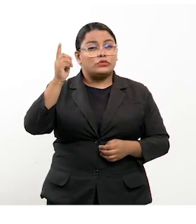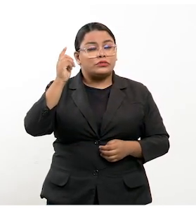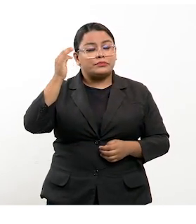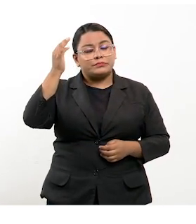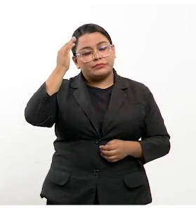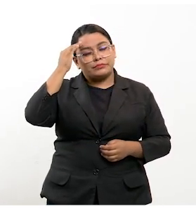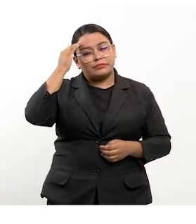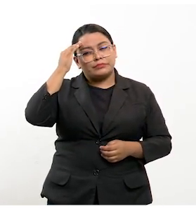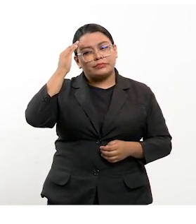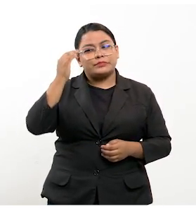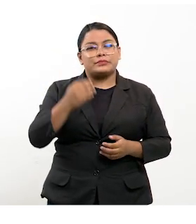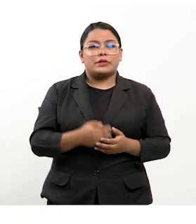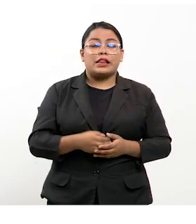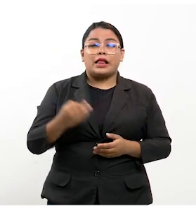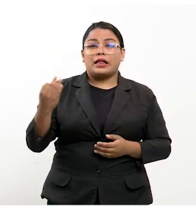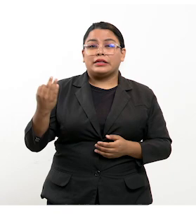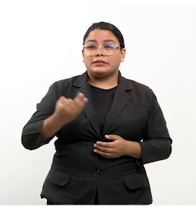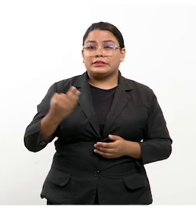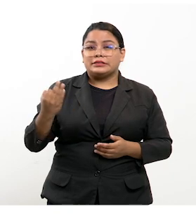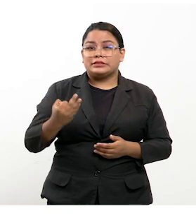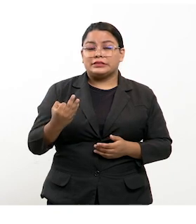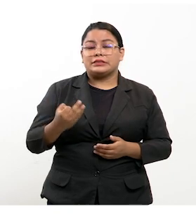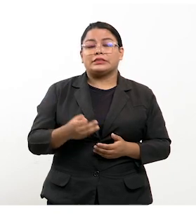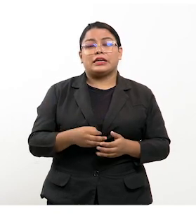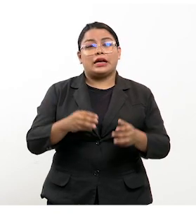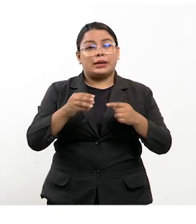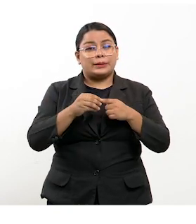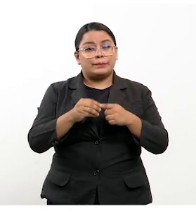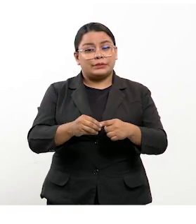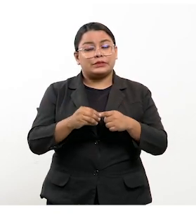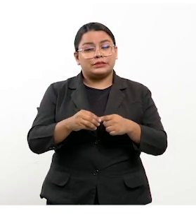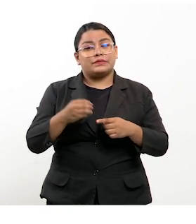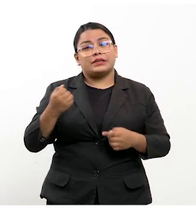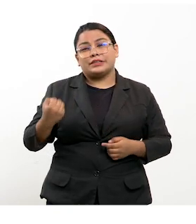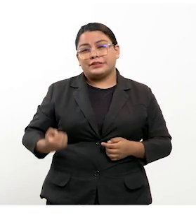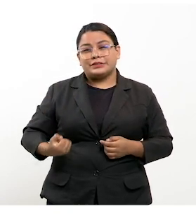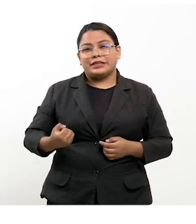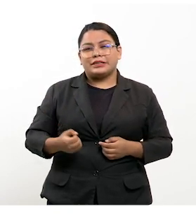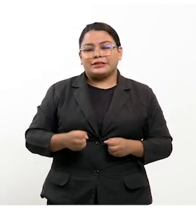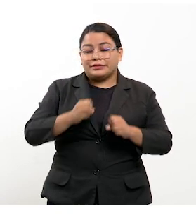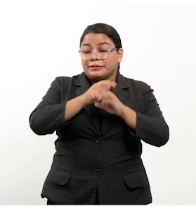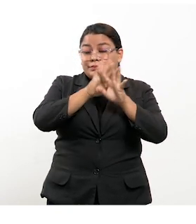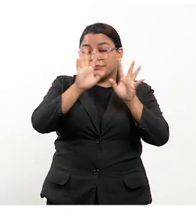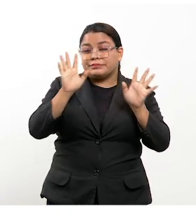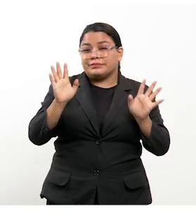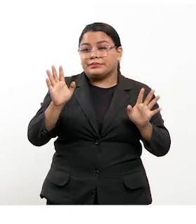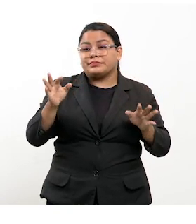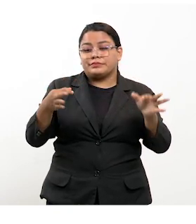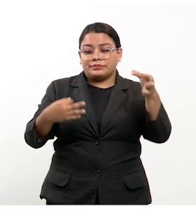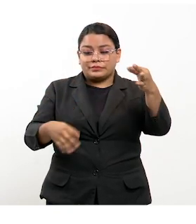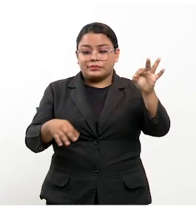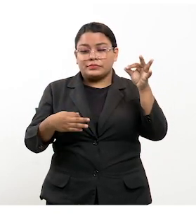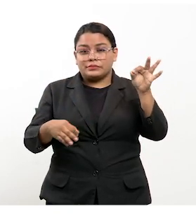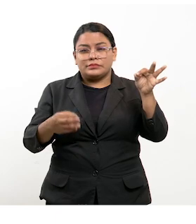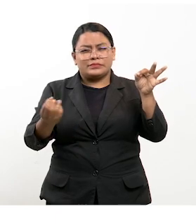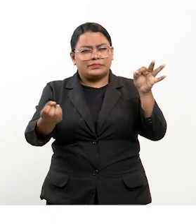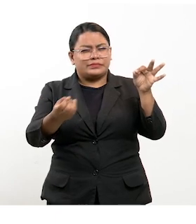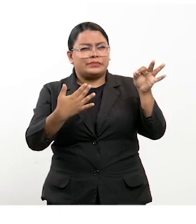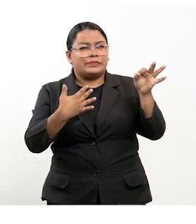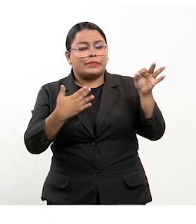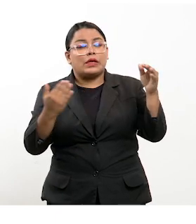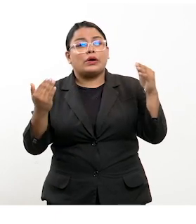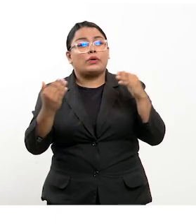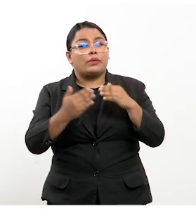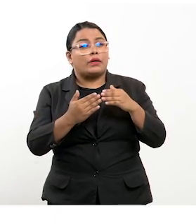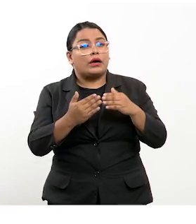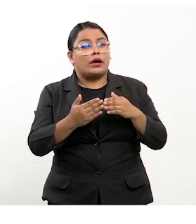tomamos cuando vemos las necesidades y particularidades del alumnado. Por supuesto, Paola, el documento que mencionas